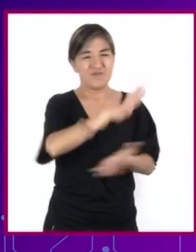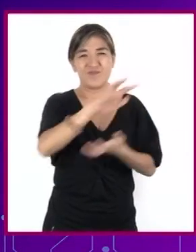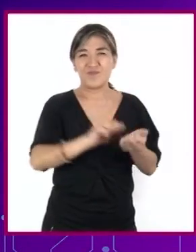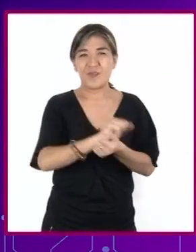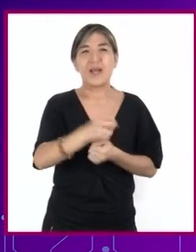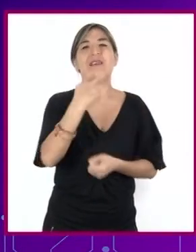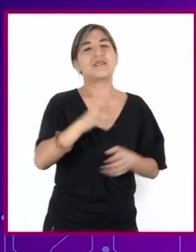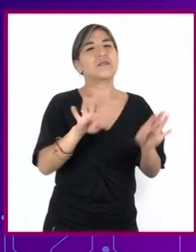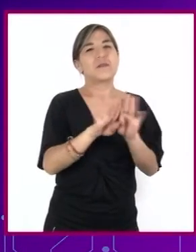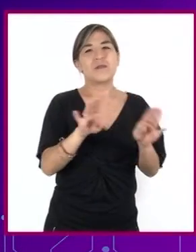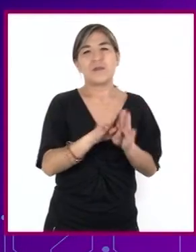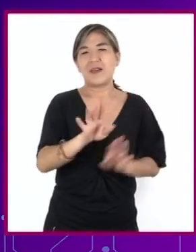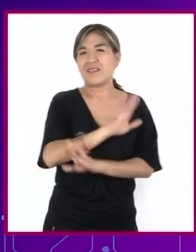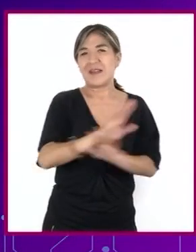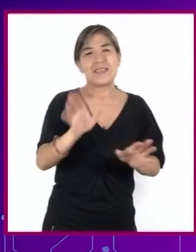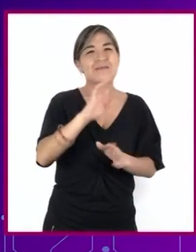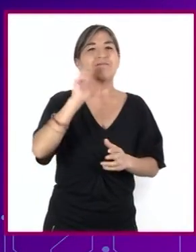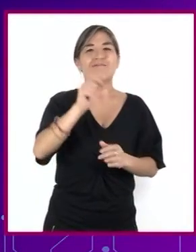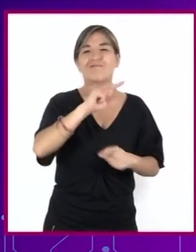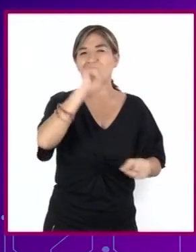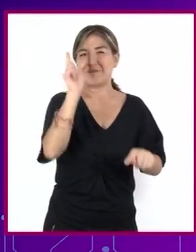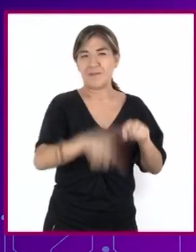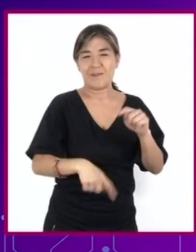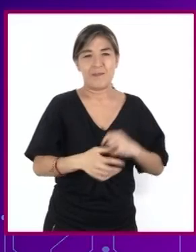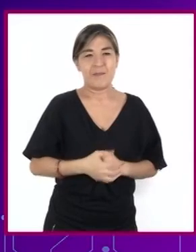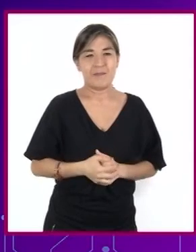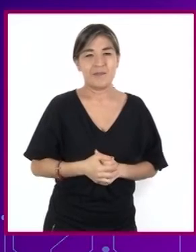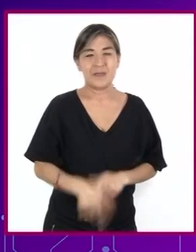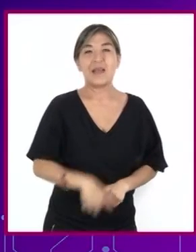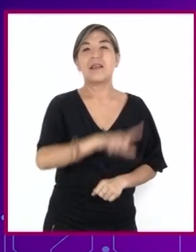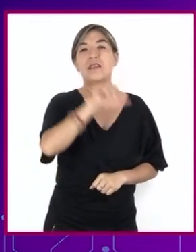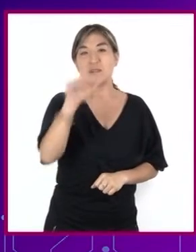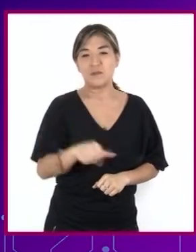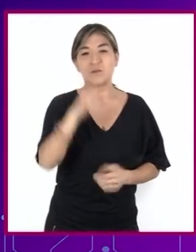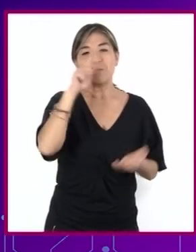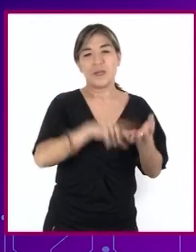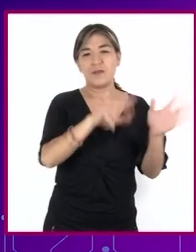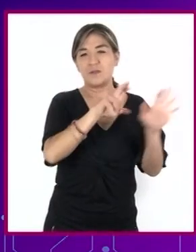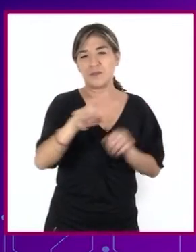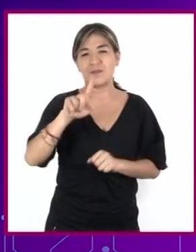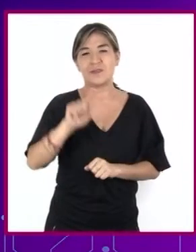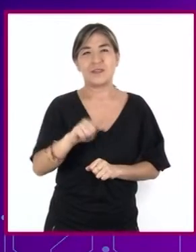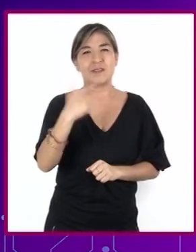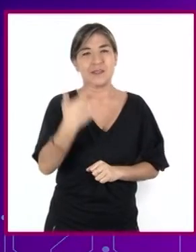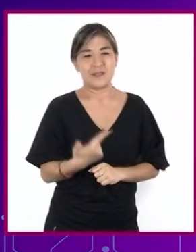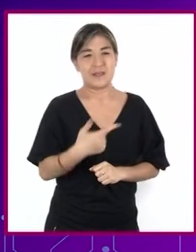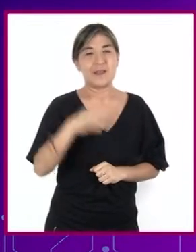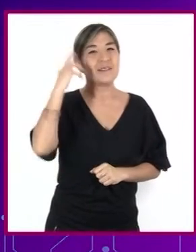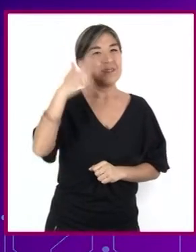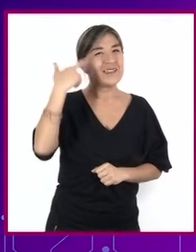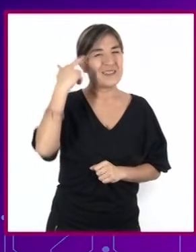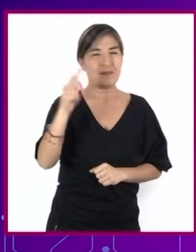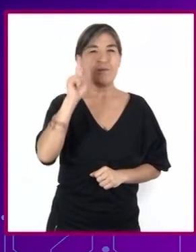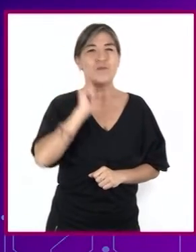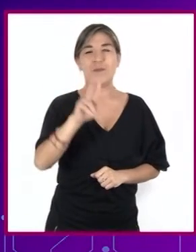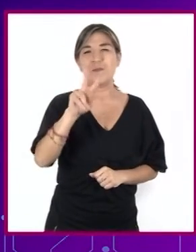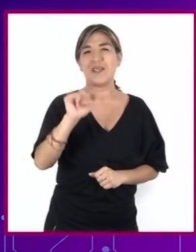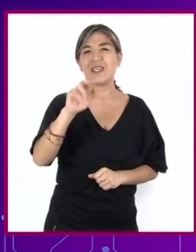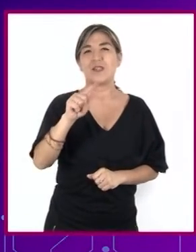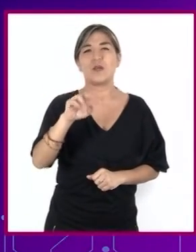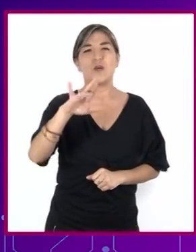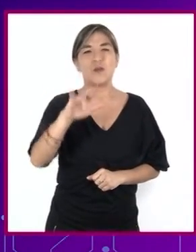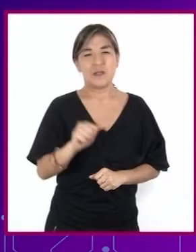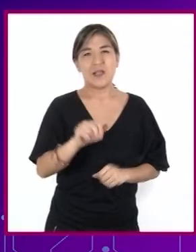Compañía de las Indias Orientales. Más adelante, en 1877, la reina Victoria se